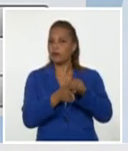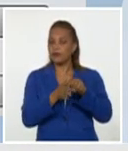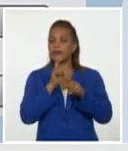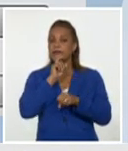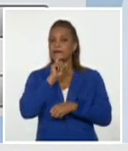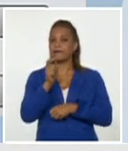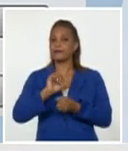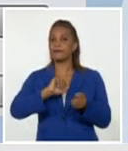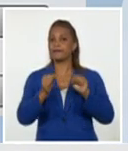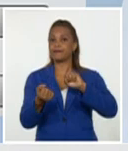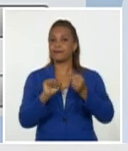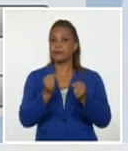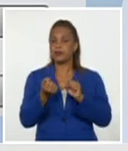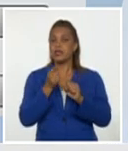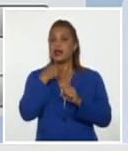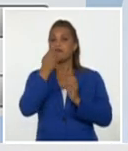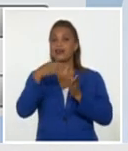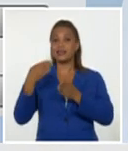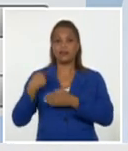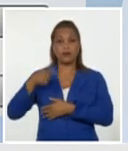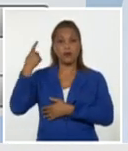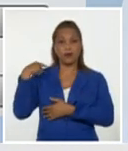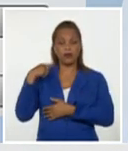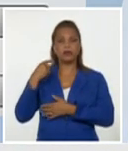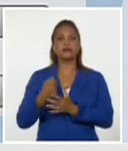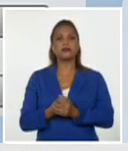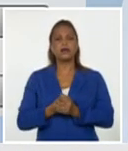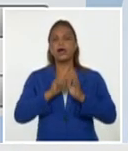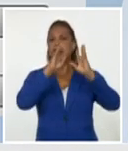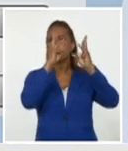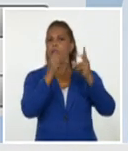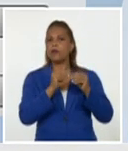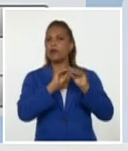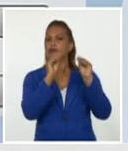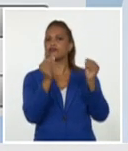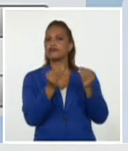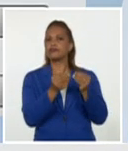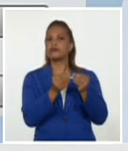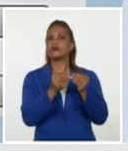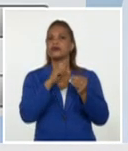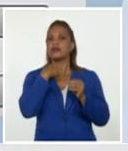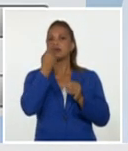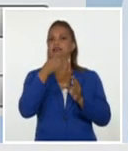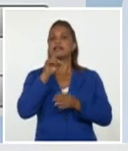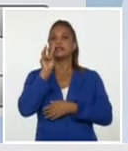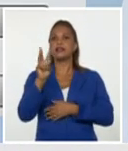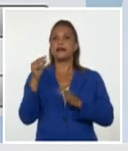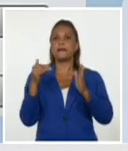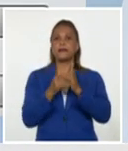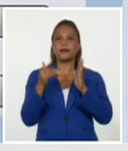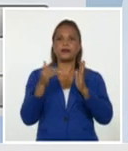y con estos fallecidos de ayer, pues ya la cifra total de fallecidos es de